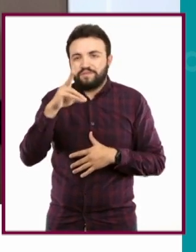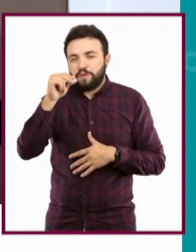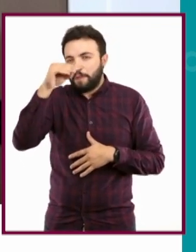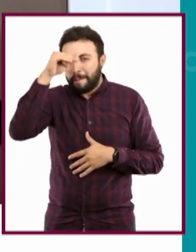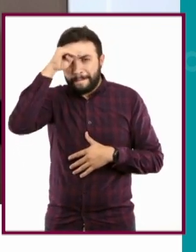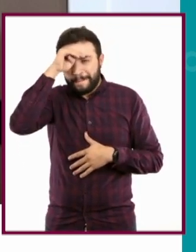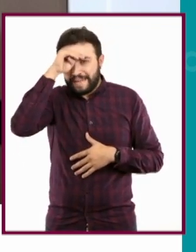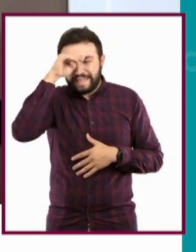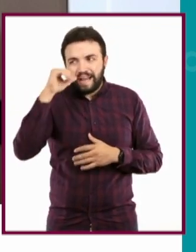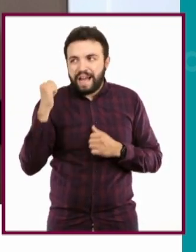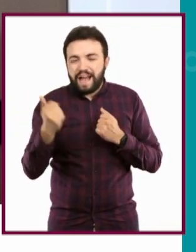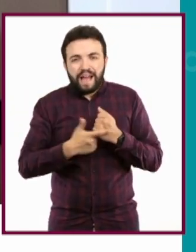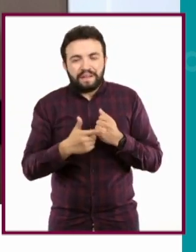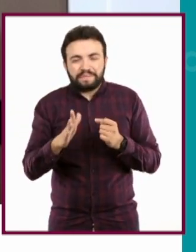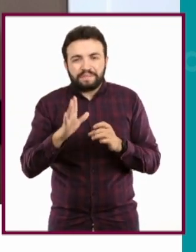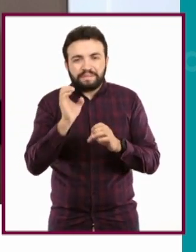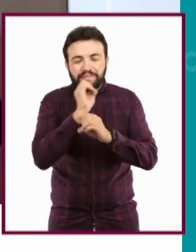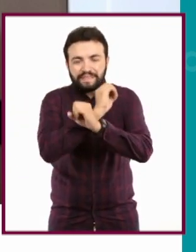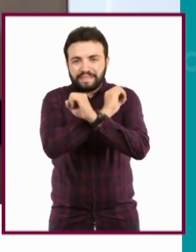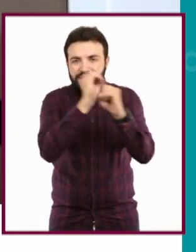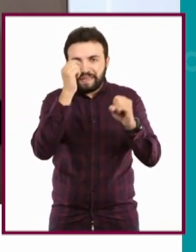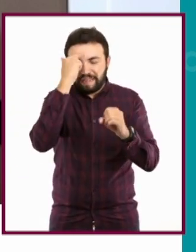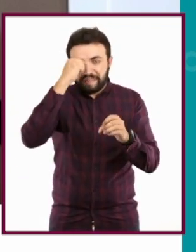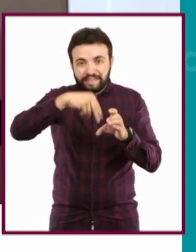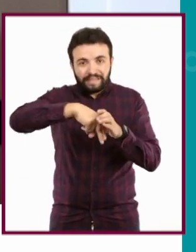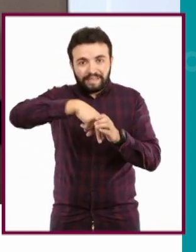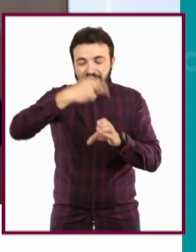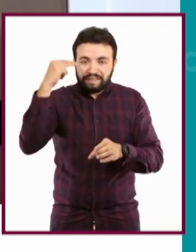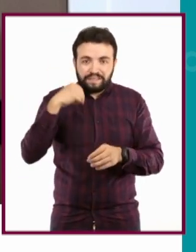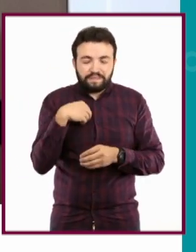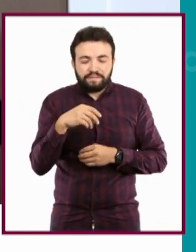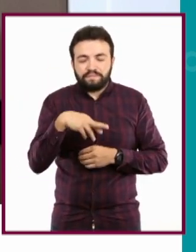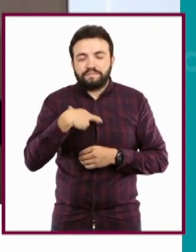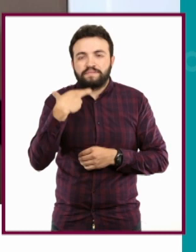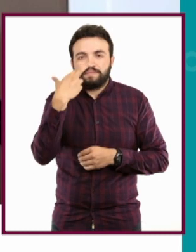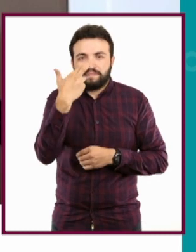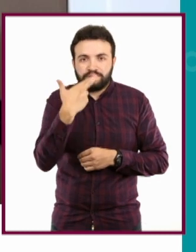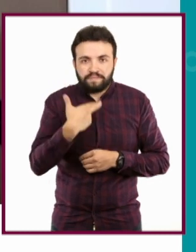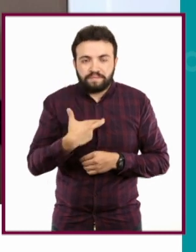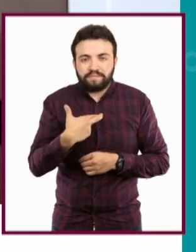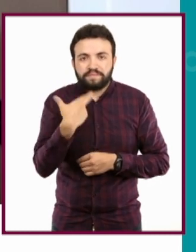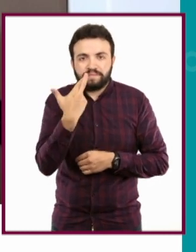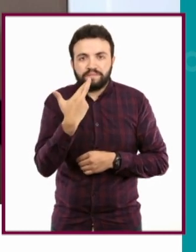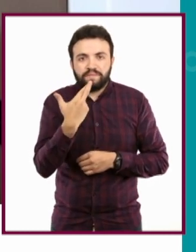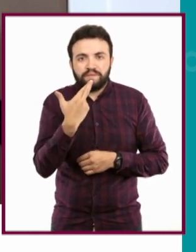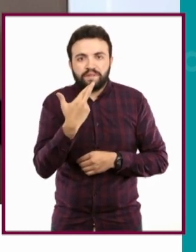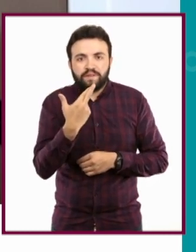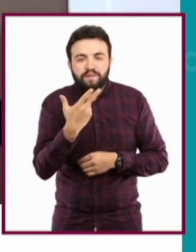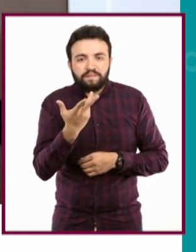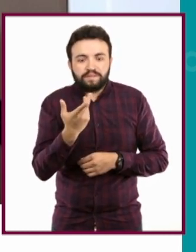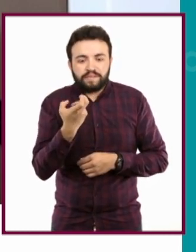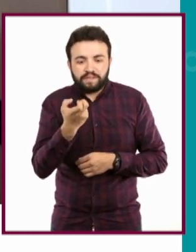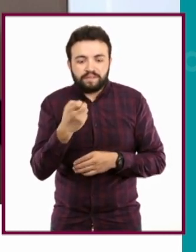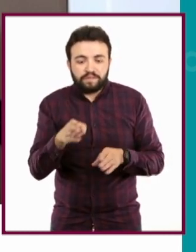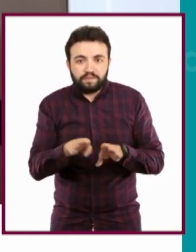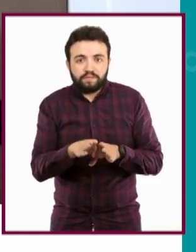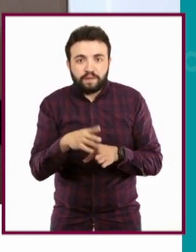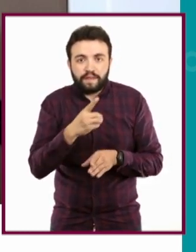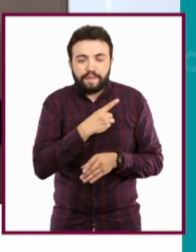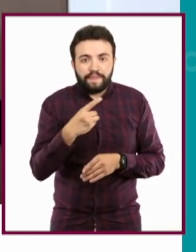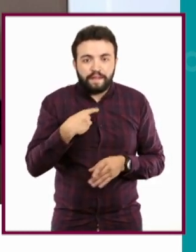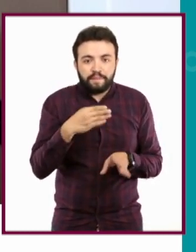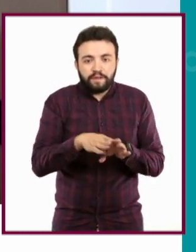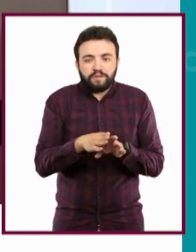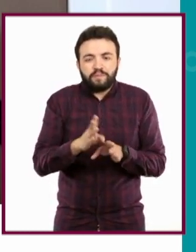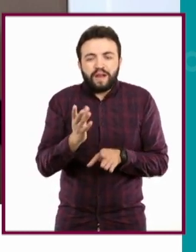por cierto, ¿no? Pero eso no importa. El chiste es el intento de que cada vez que